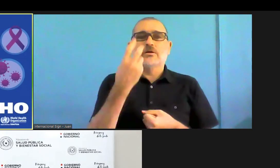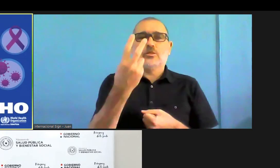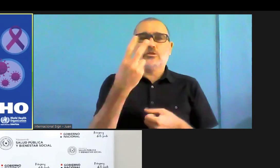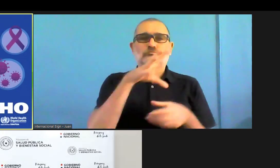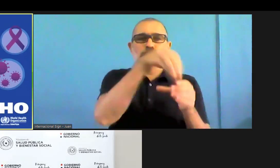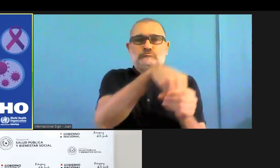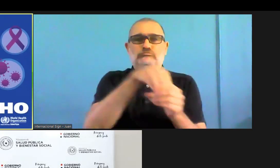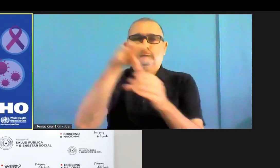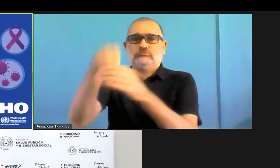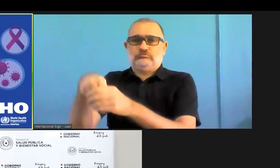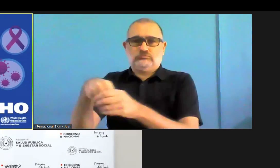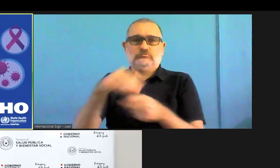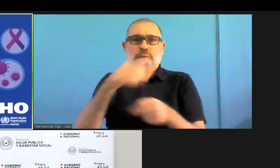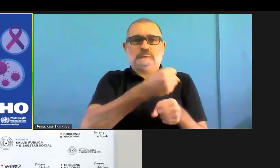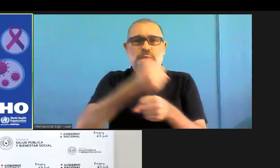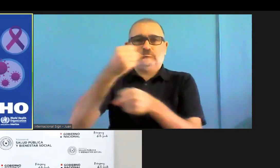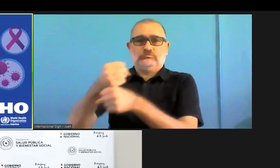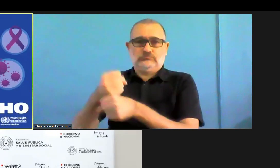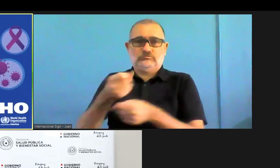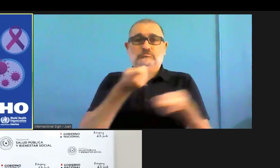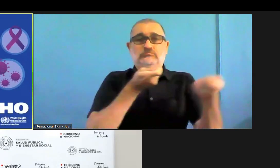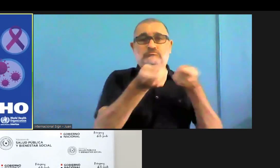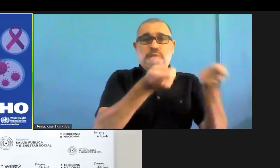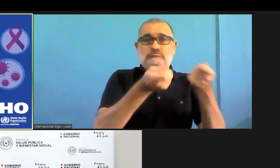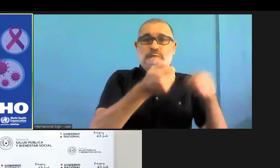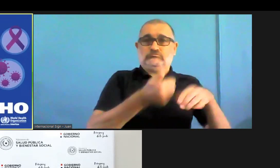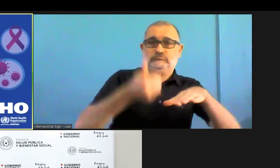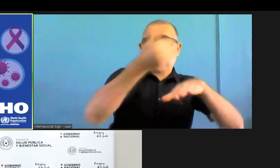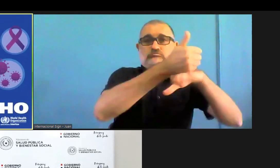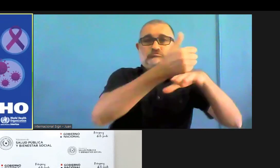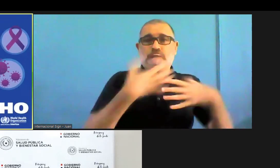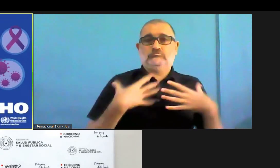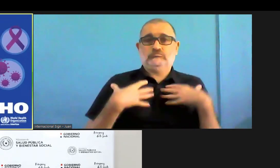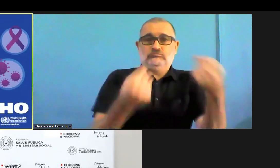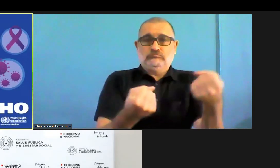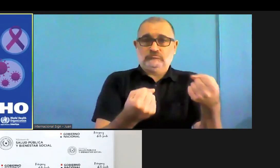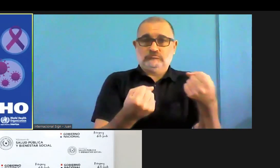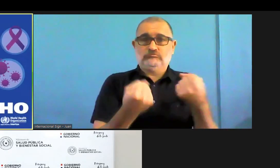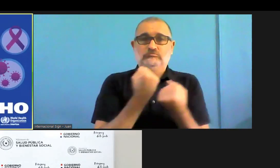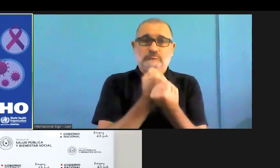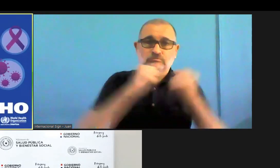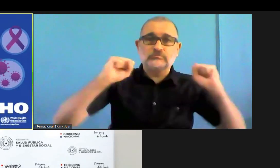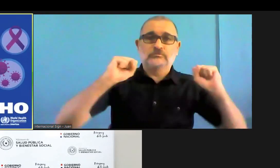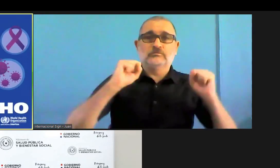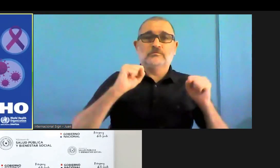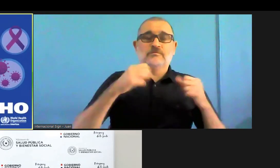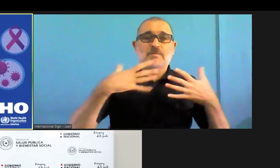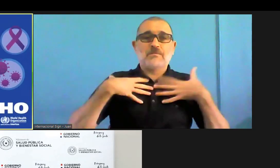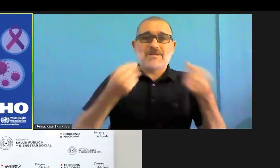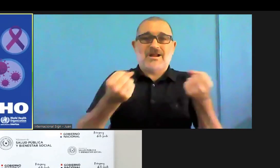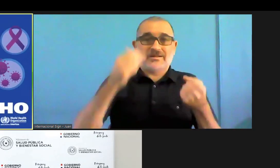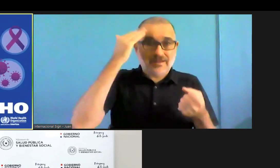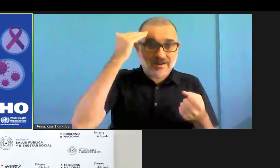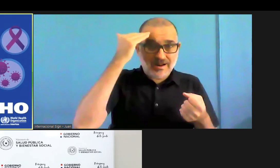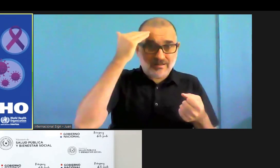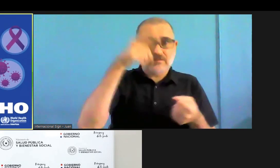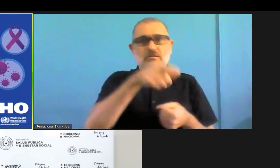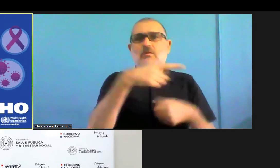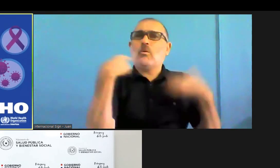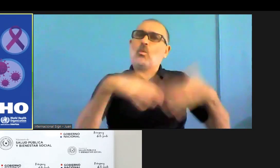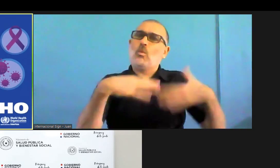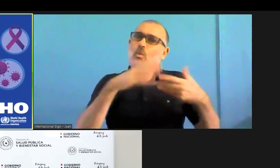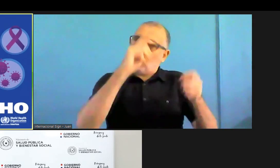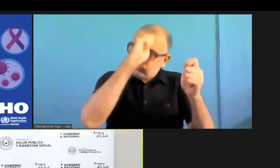y la doctora Mirta Rodríguez, directora de Salud Mental. Es un honor y placer para mí presentarles hoy al doctor Borba. Doctor Borba, tiene usted la